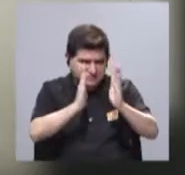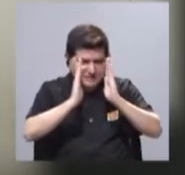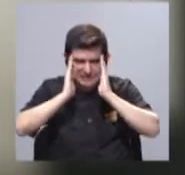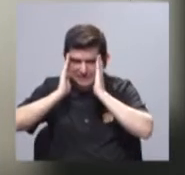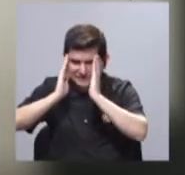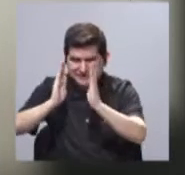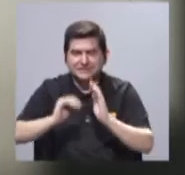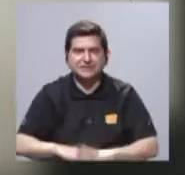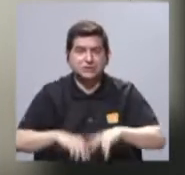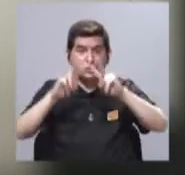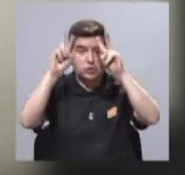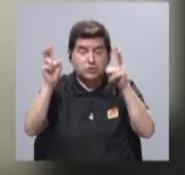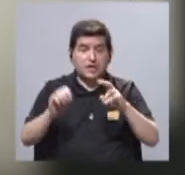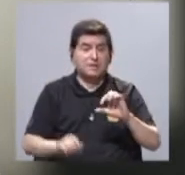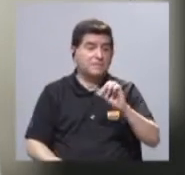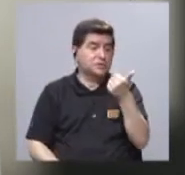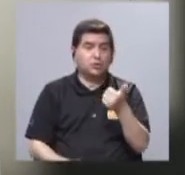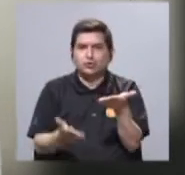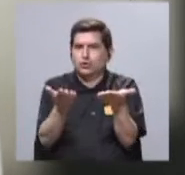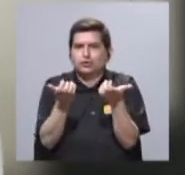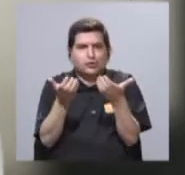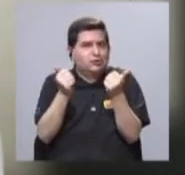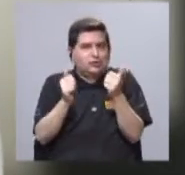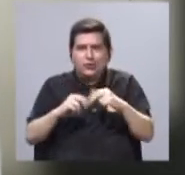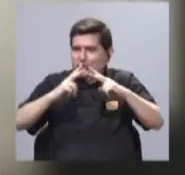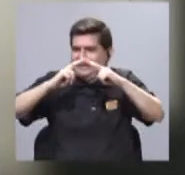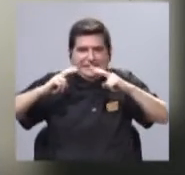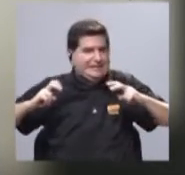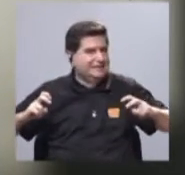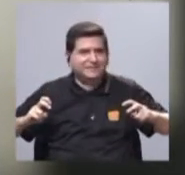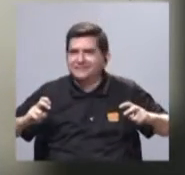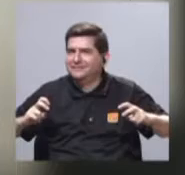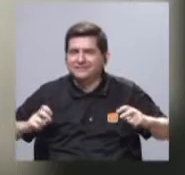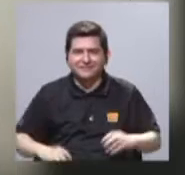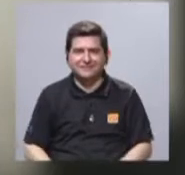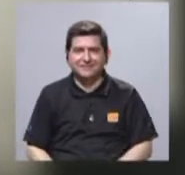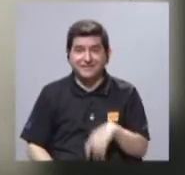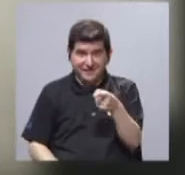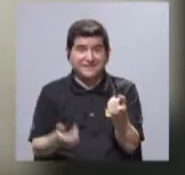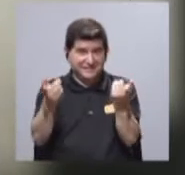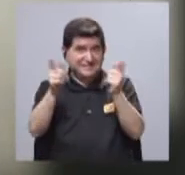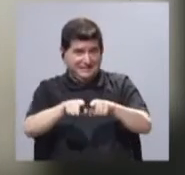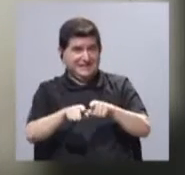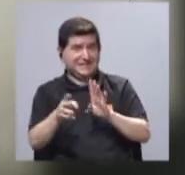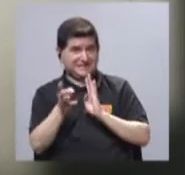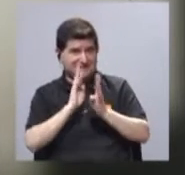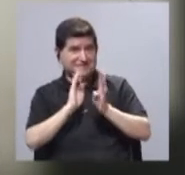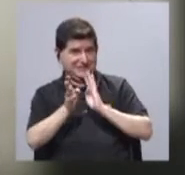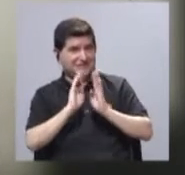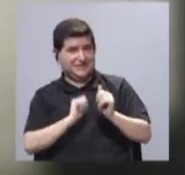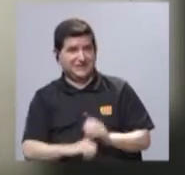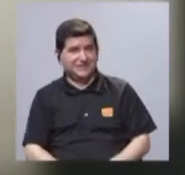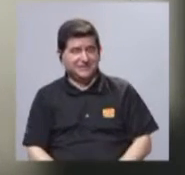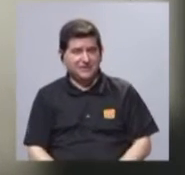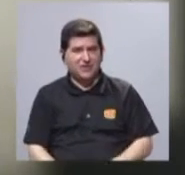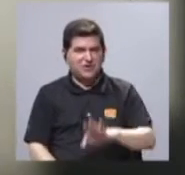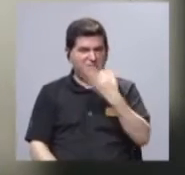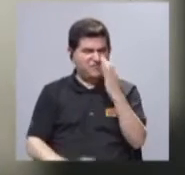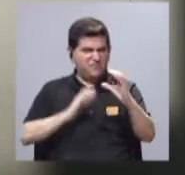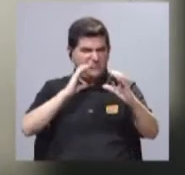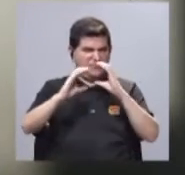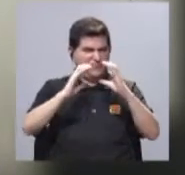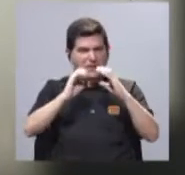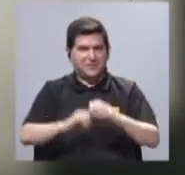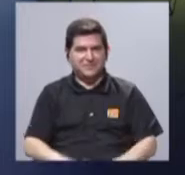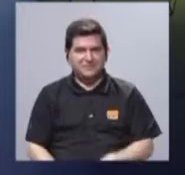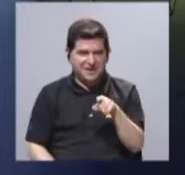aborda los temas que nadie queremos abordar y en este caso pues hablando de los medios de